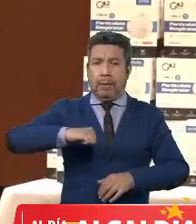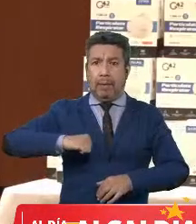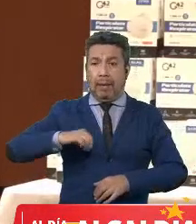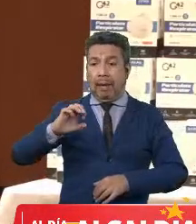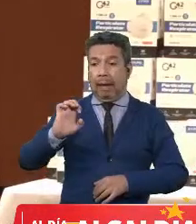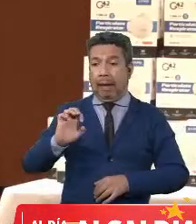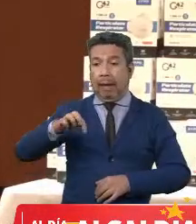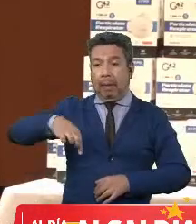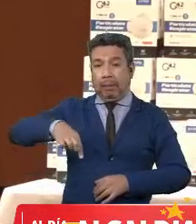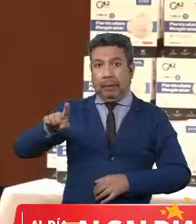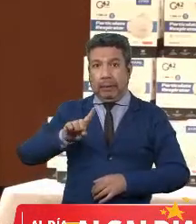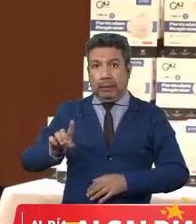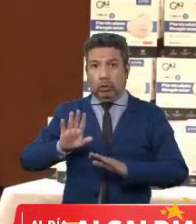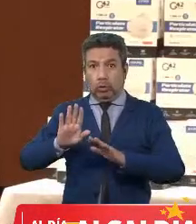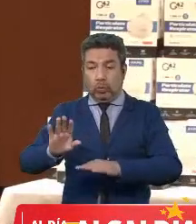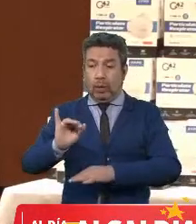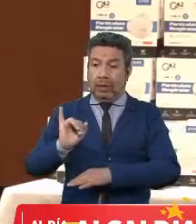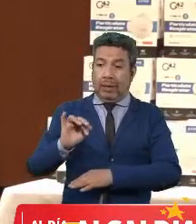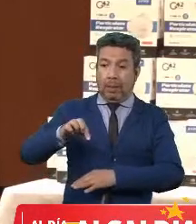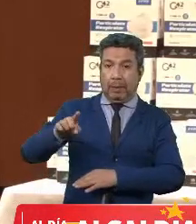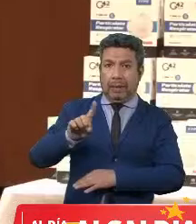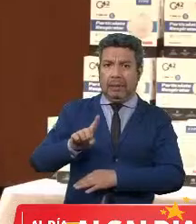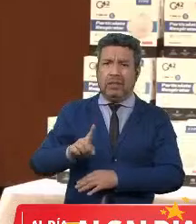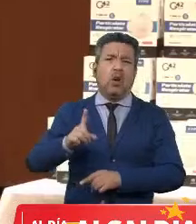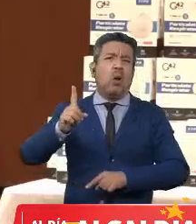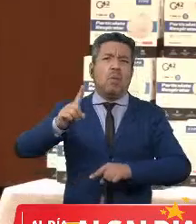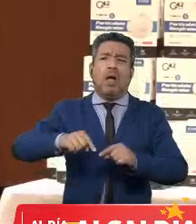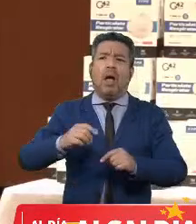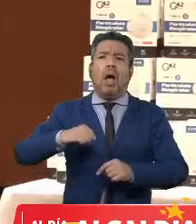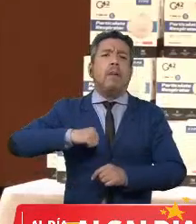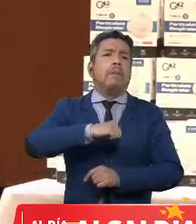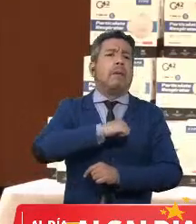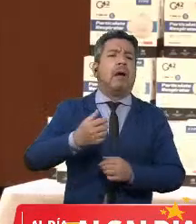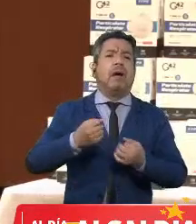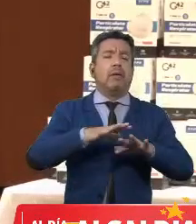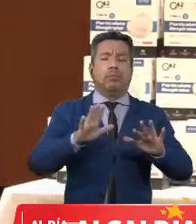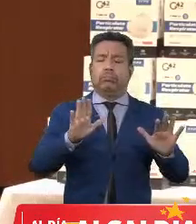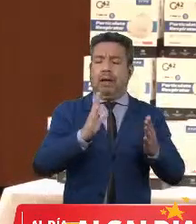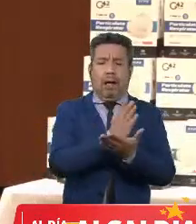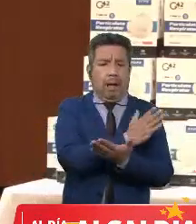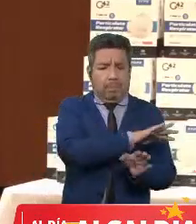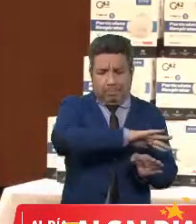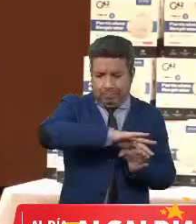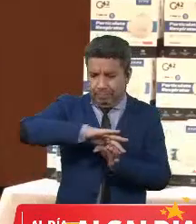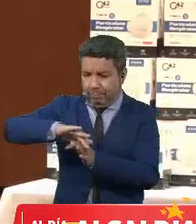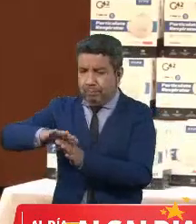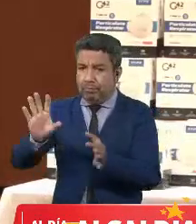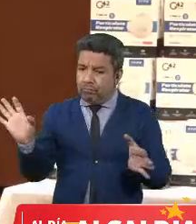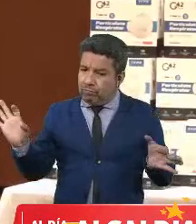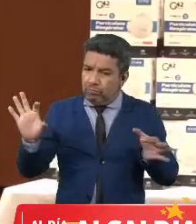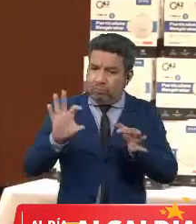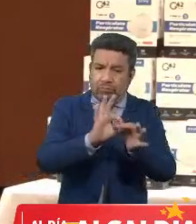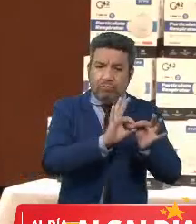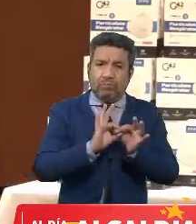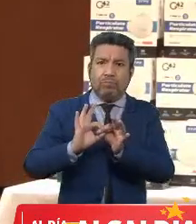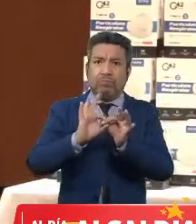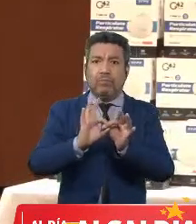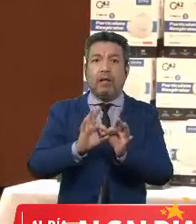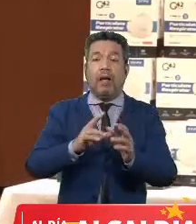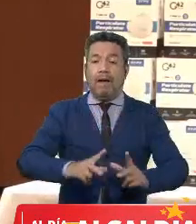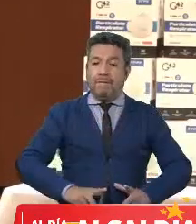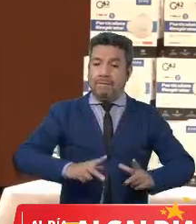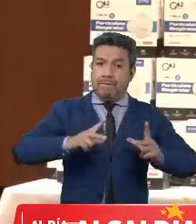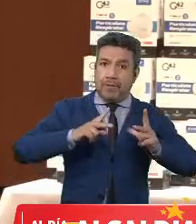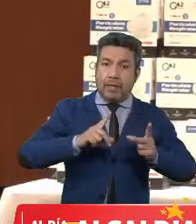porque aquí no debe haber distingos públicos y privados. Es una sola alianza por la vida, es una sola alianza por el empleo, es una